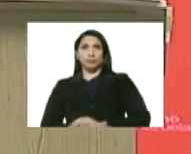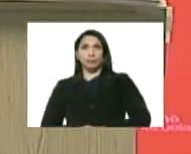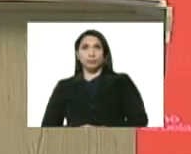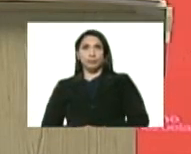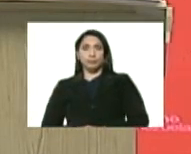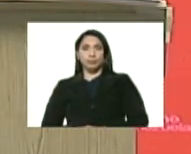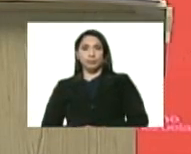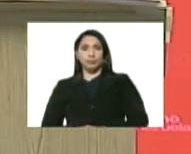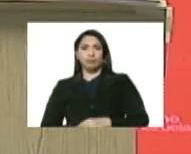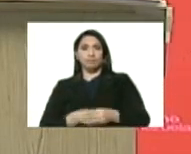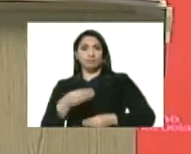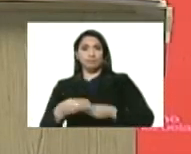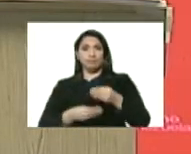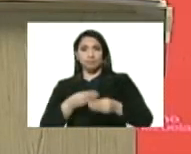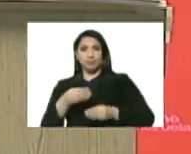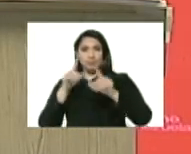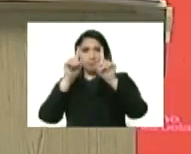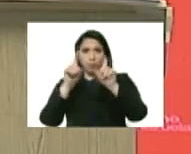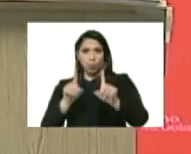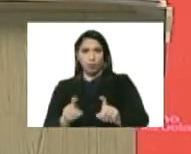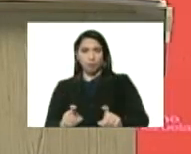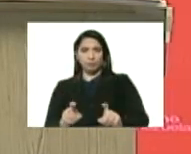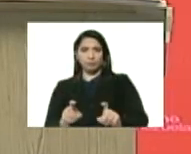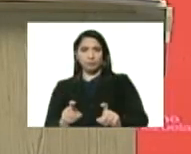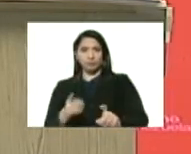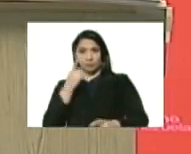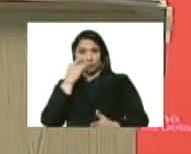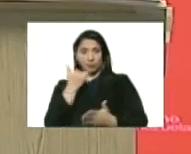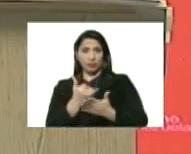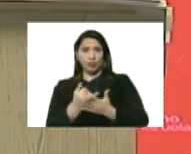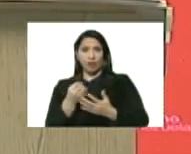la aplicación de pruebas. Fíjense que a